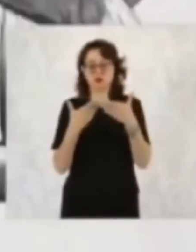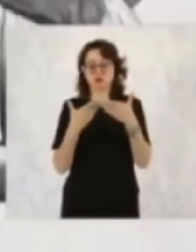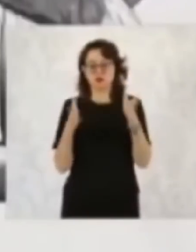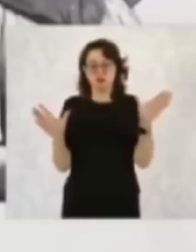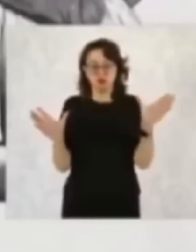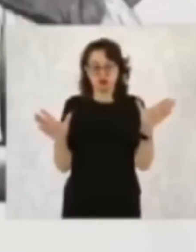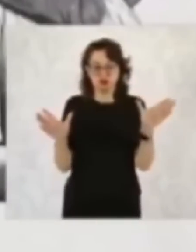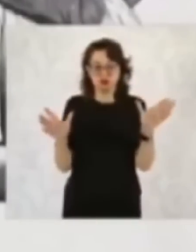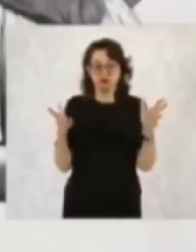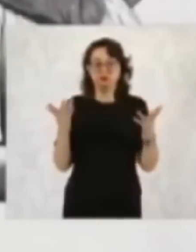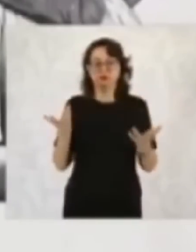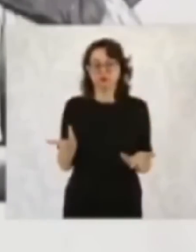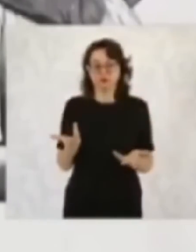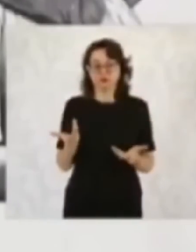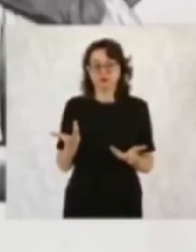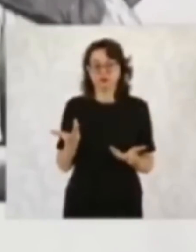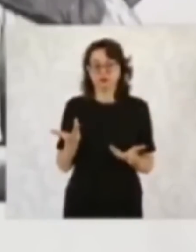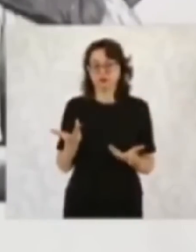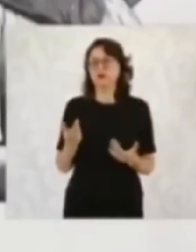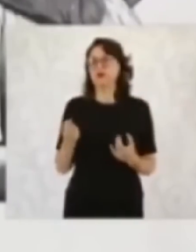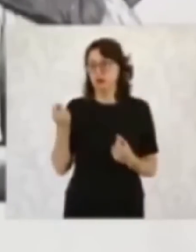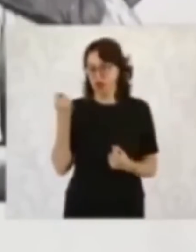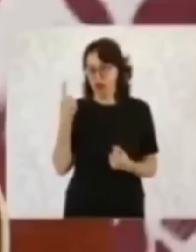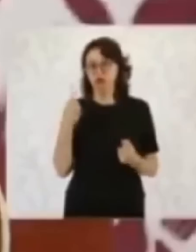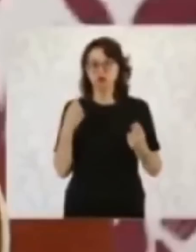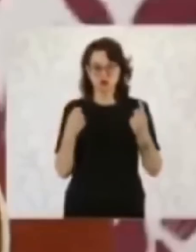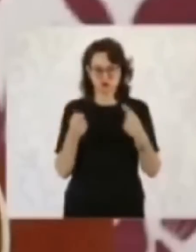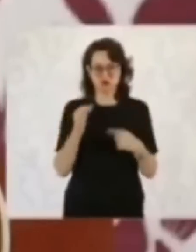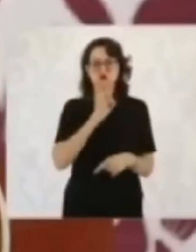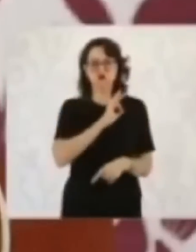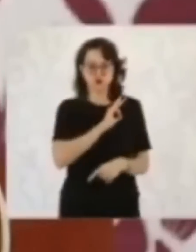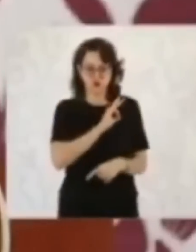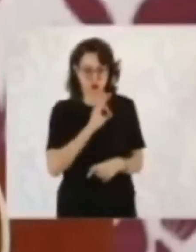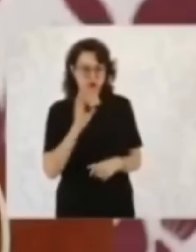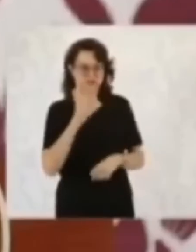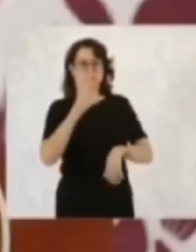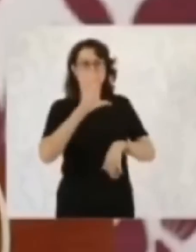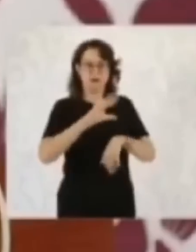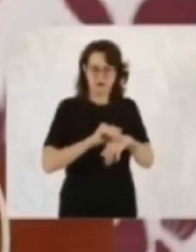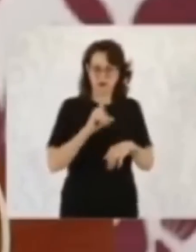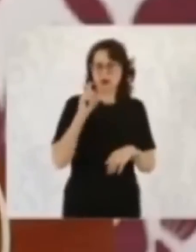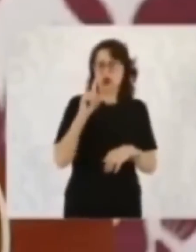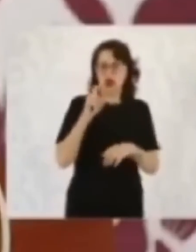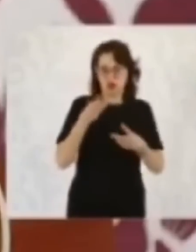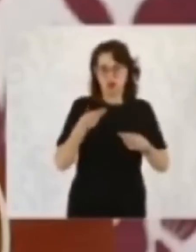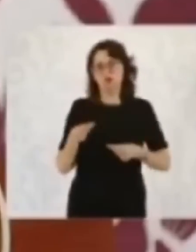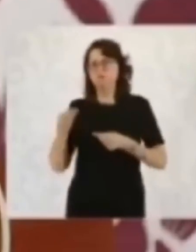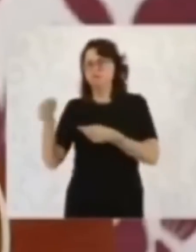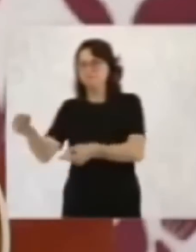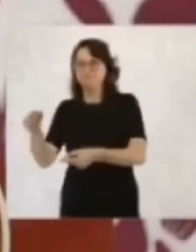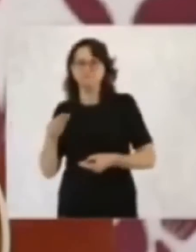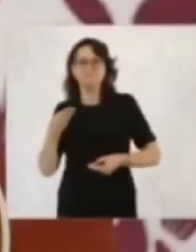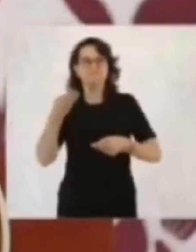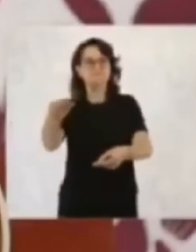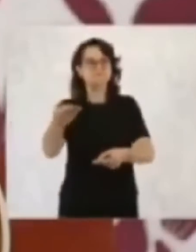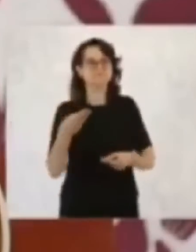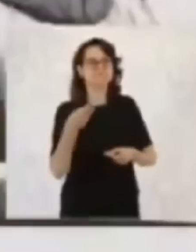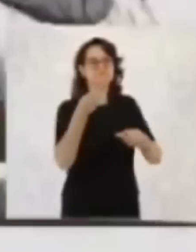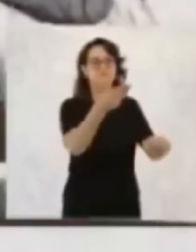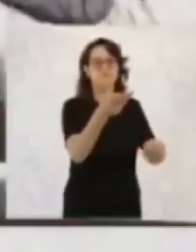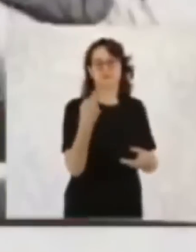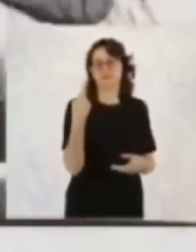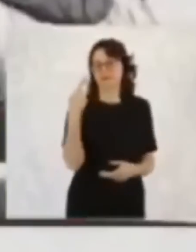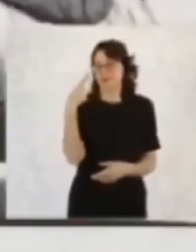y hay mecanismos para concesiones de agua. Lo que no se puede permitir es que en un lugar donde